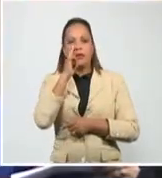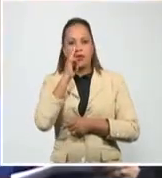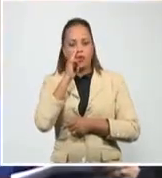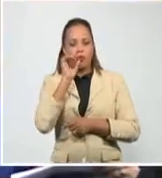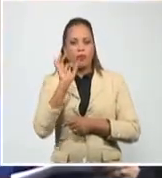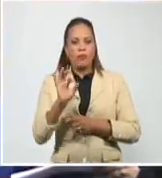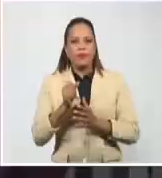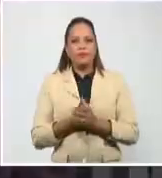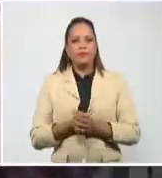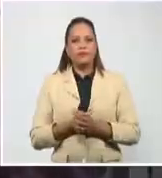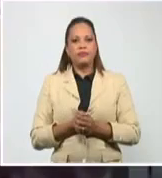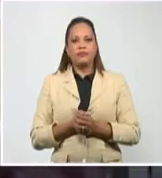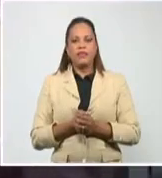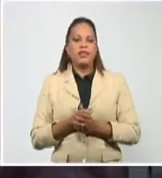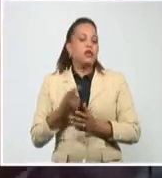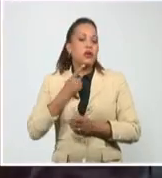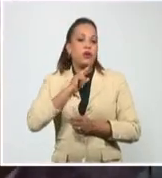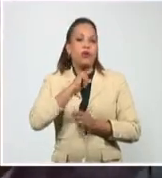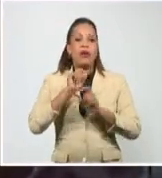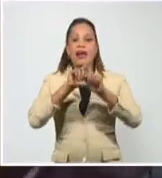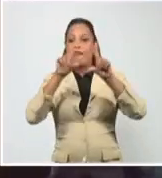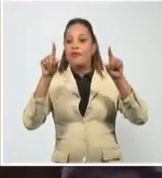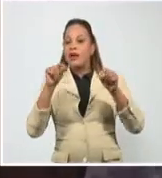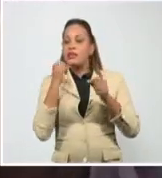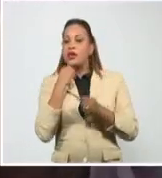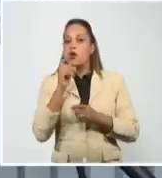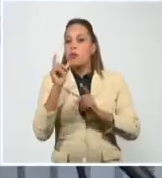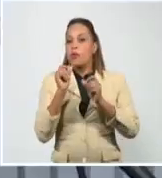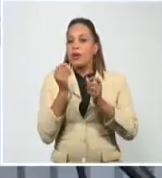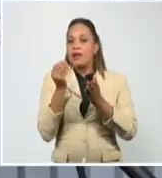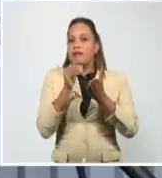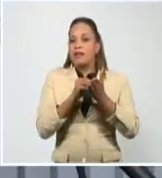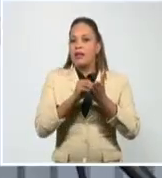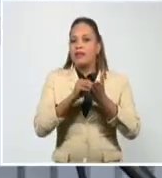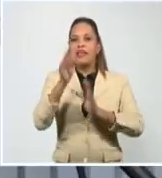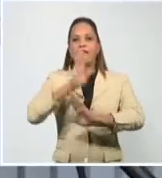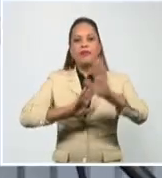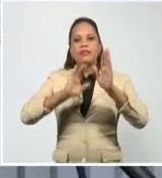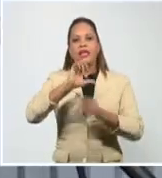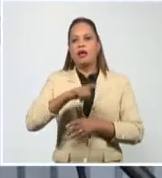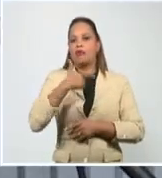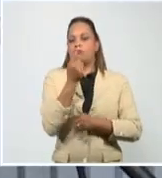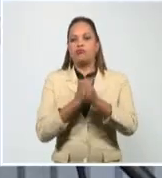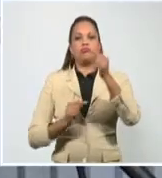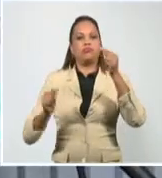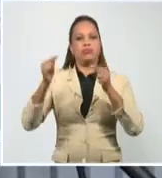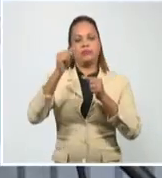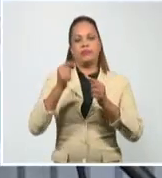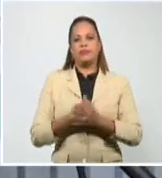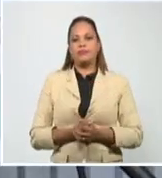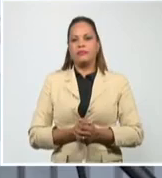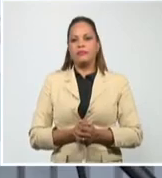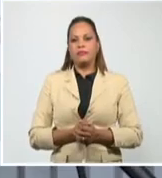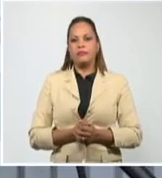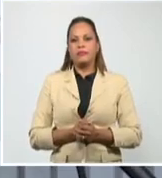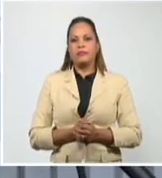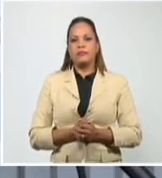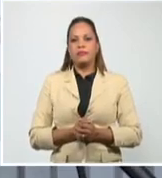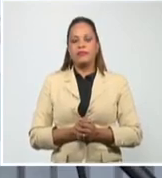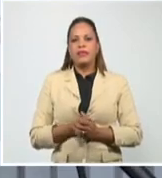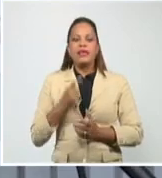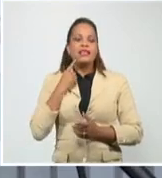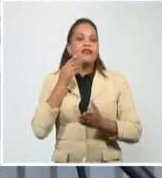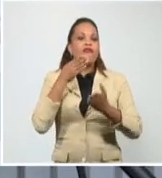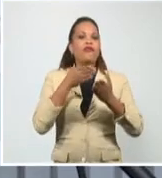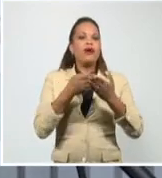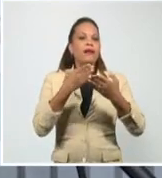premisa de no poner en juego la obra cultural de la revolución. En primer lugar, es positivo que se haya recurrido a la institución para